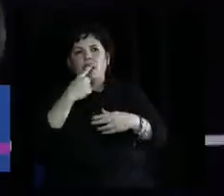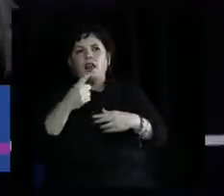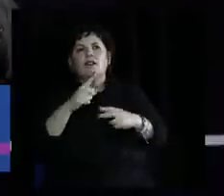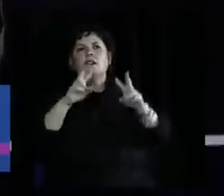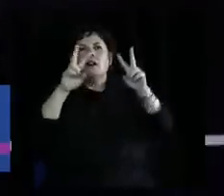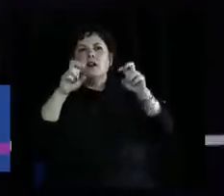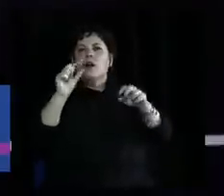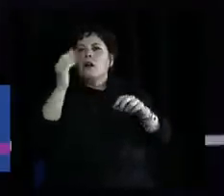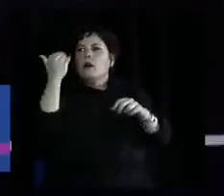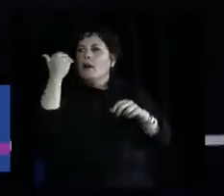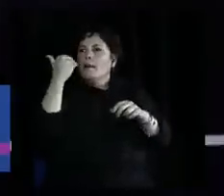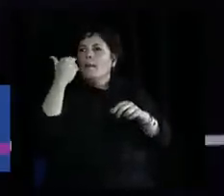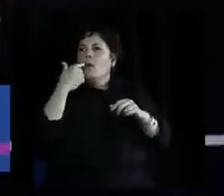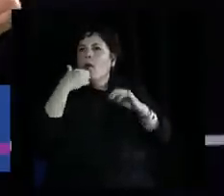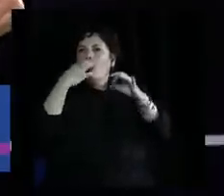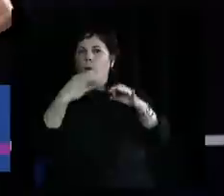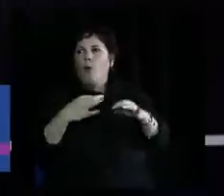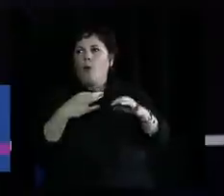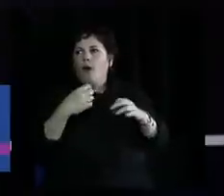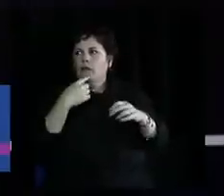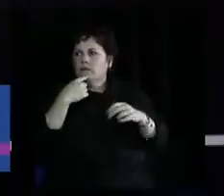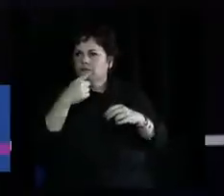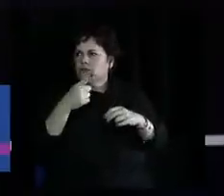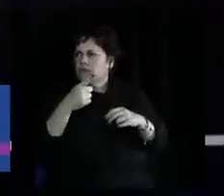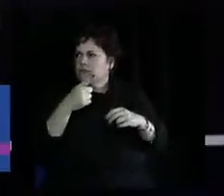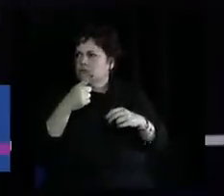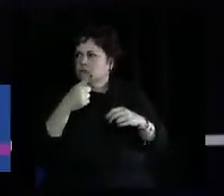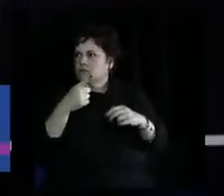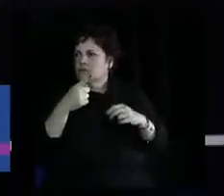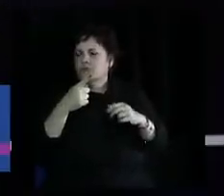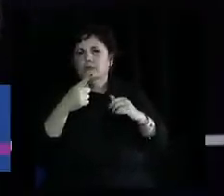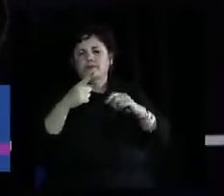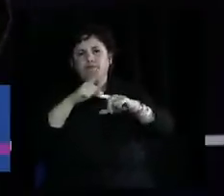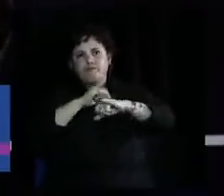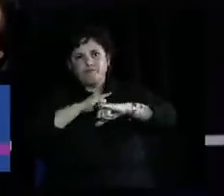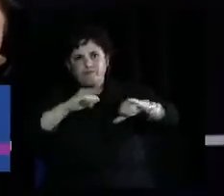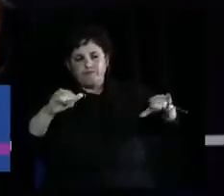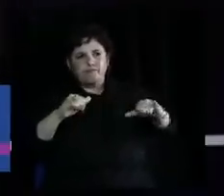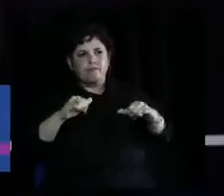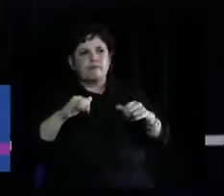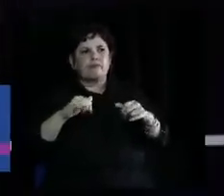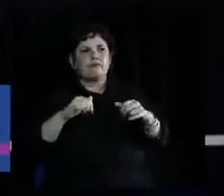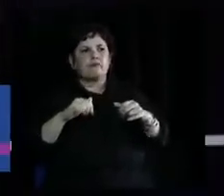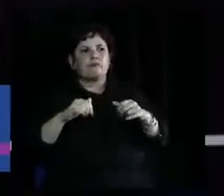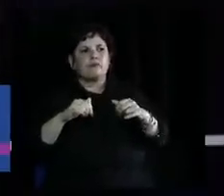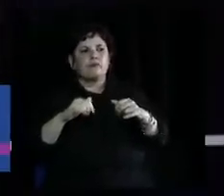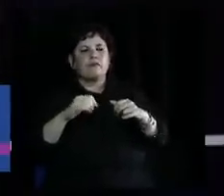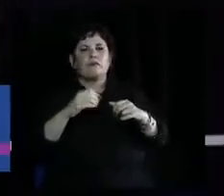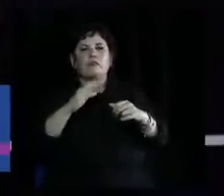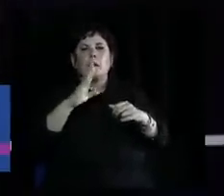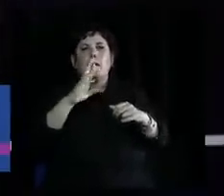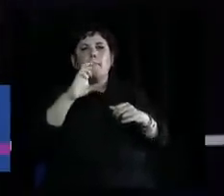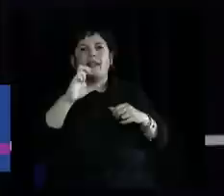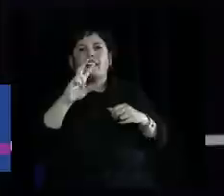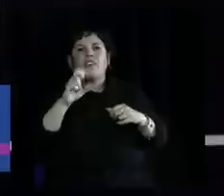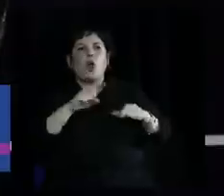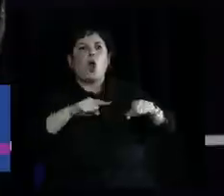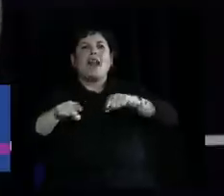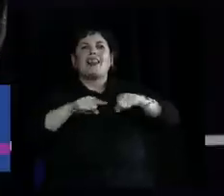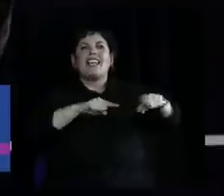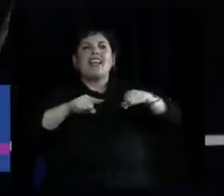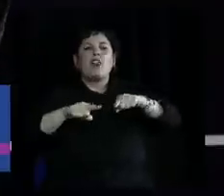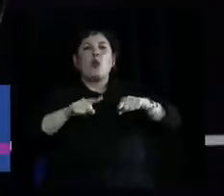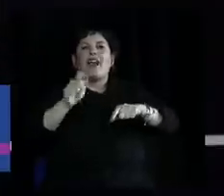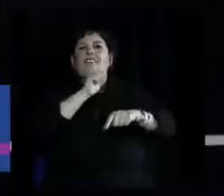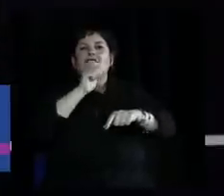caso reciente que salió ahora en los medios del despido de Eduardo Preve, el coordinador del informativo